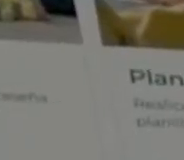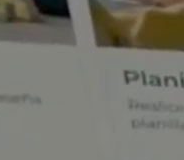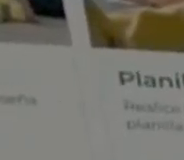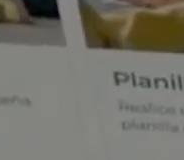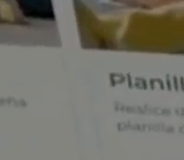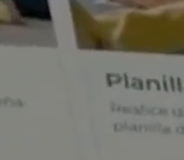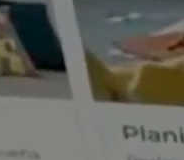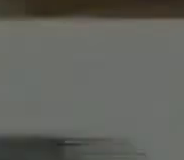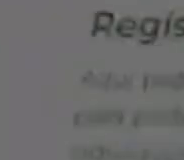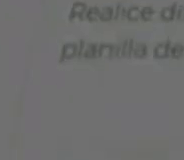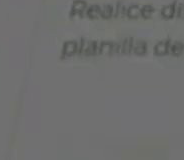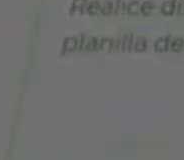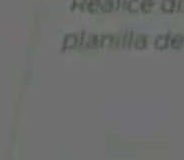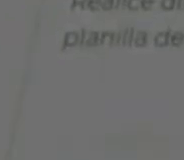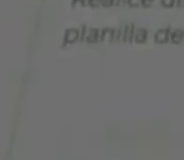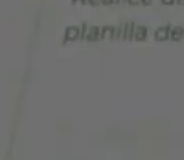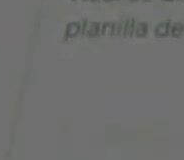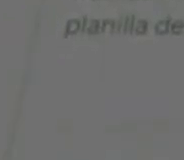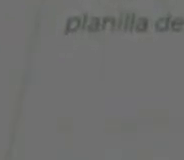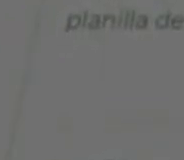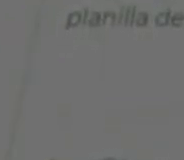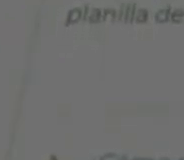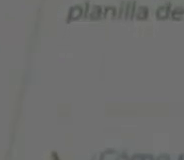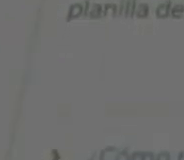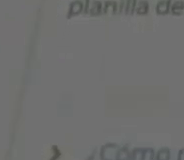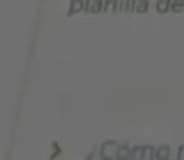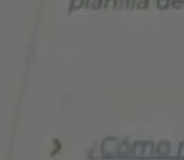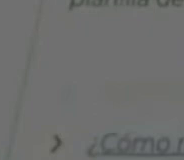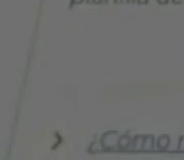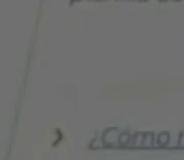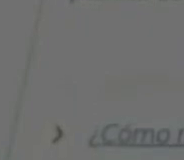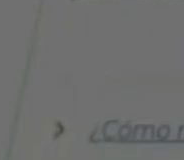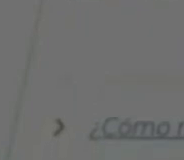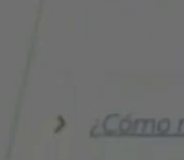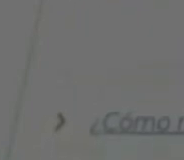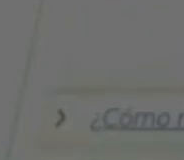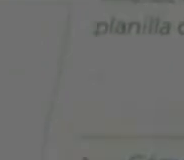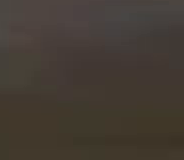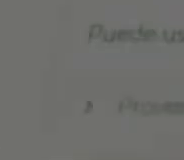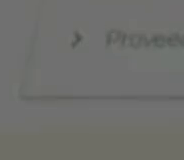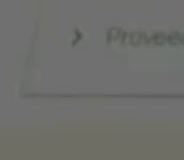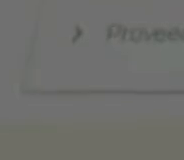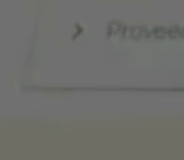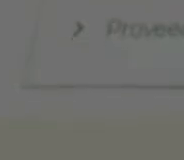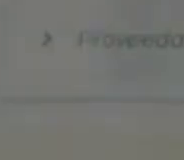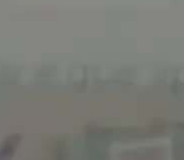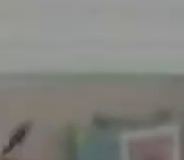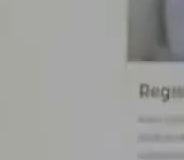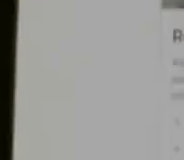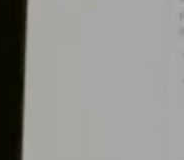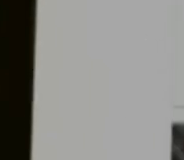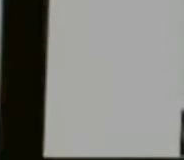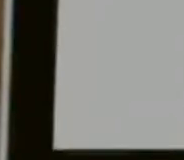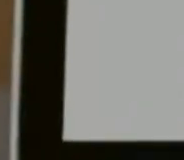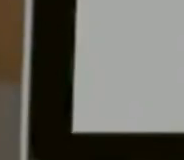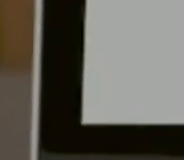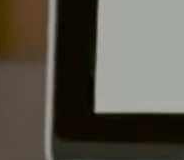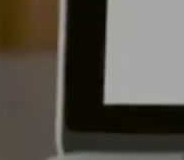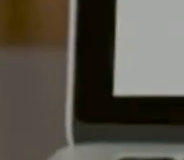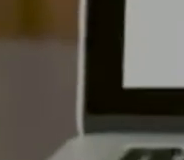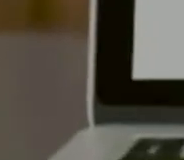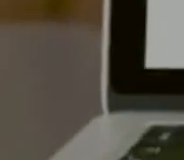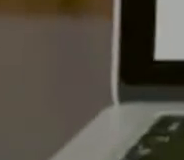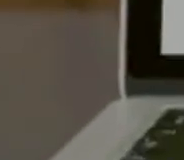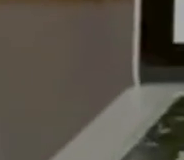nueva imagen con herramientas de búsqueda y pantallas de servicios más organizadas y accesibles, simplificando la experiencia